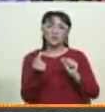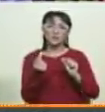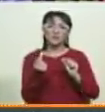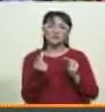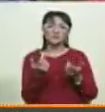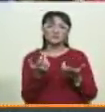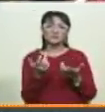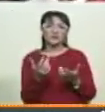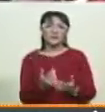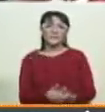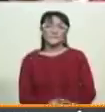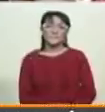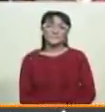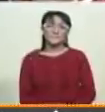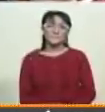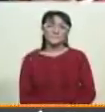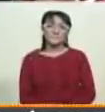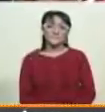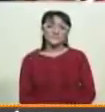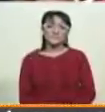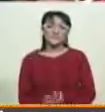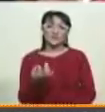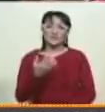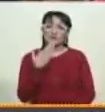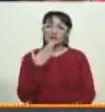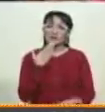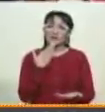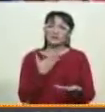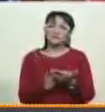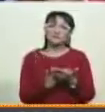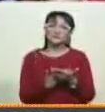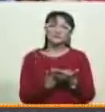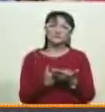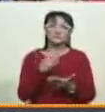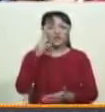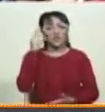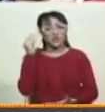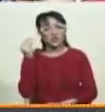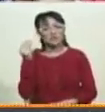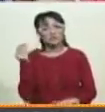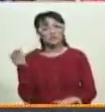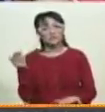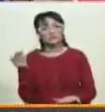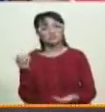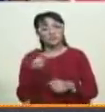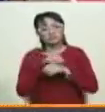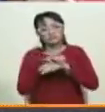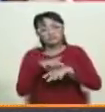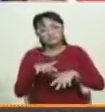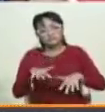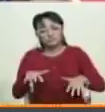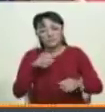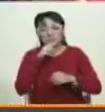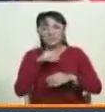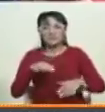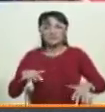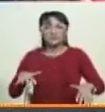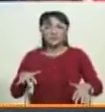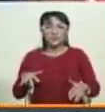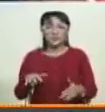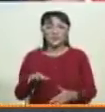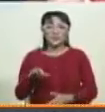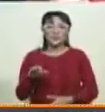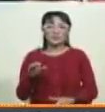Católica Intermediaria? Mire, estamos muy agradecidos al Santo Padre por las palabras, por el manto protector que arroja sobre la